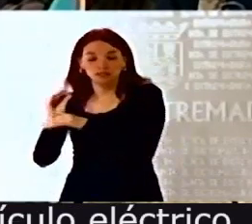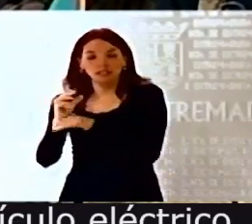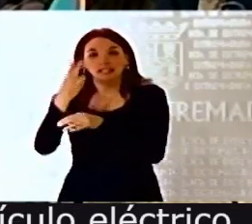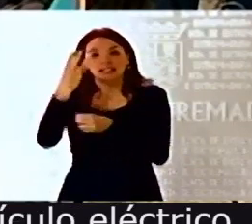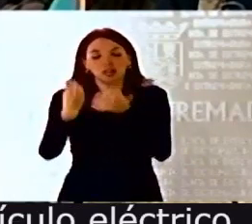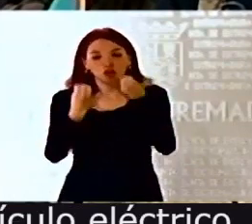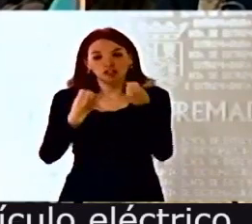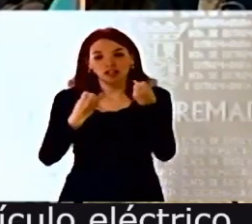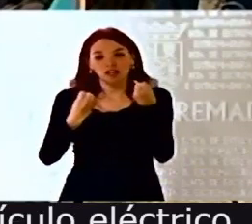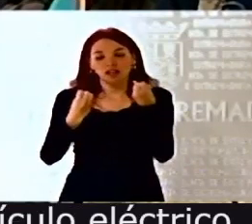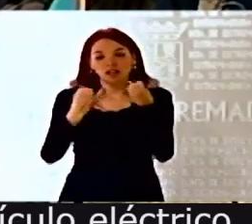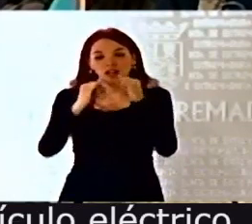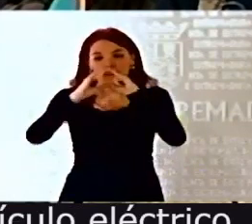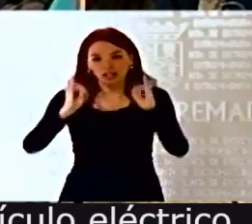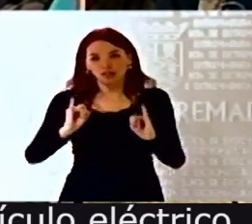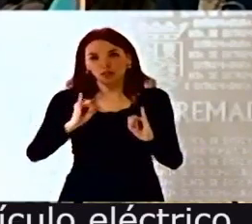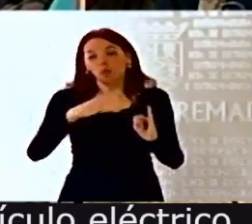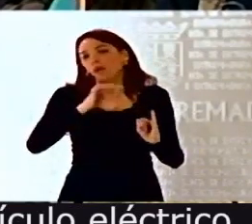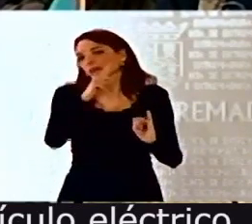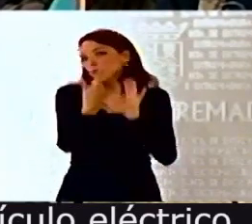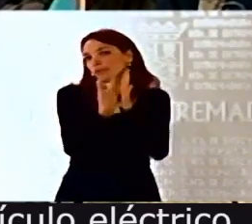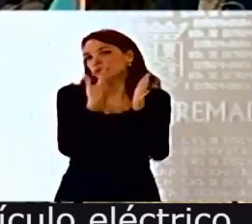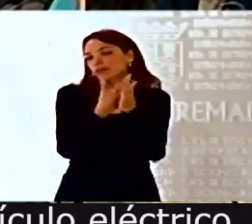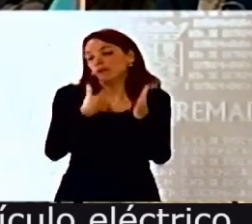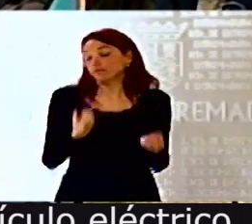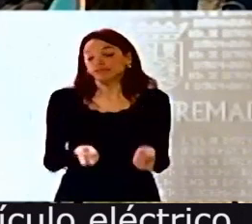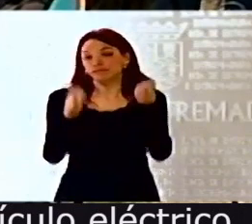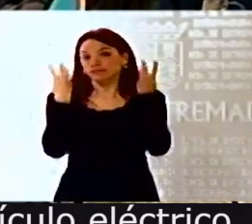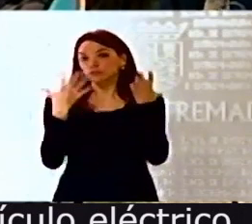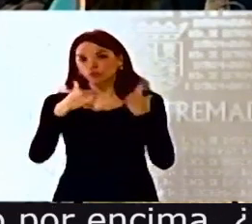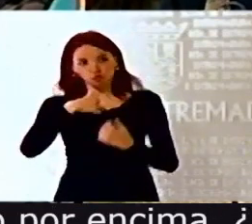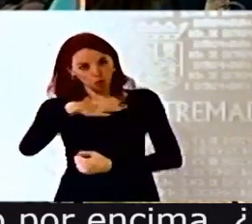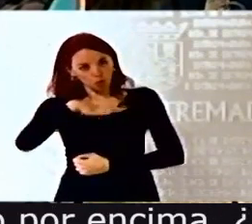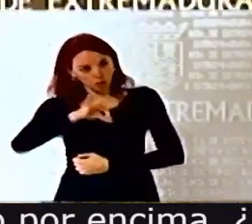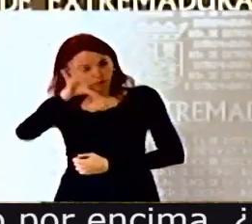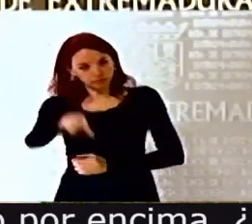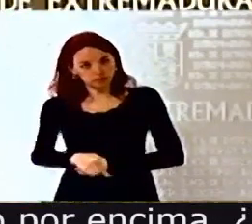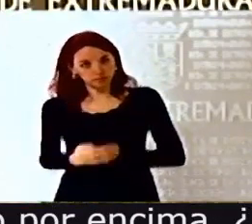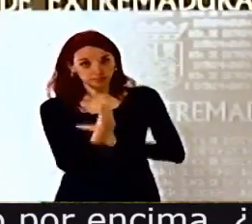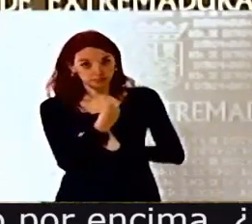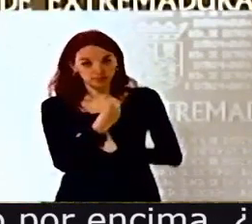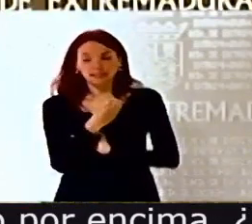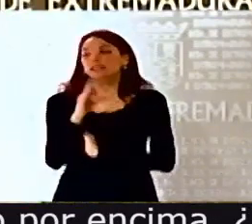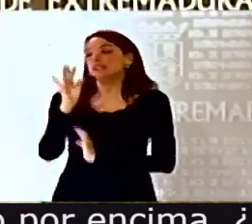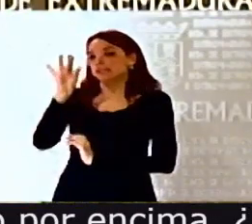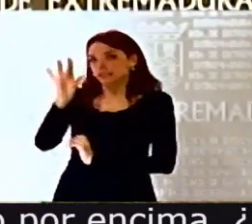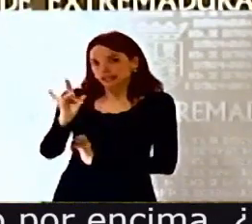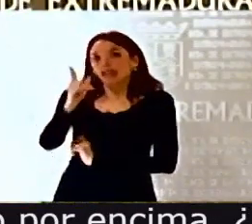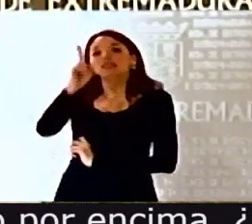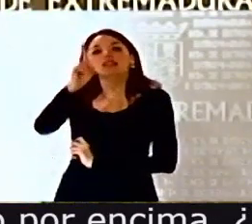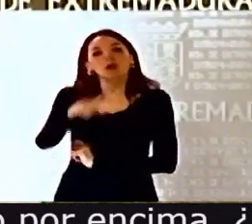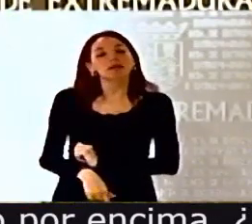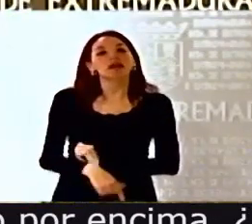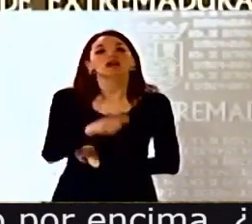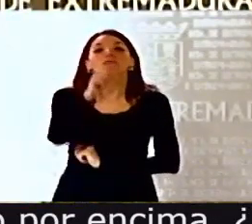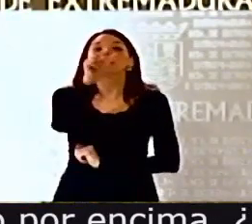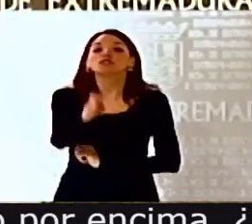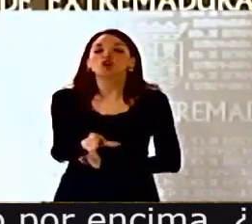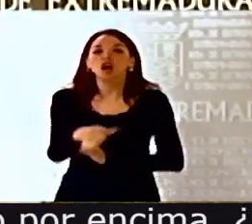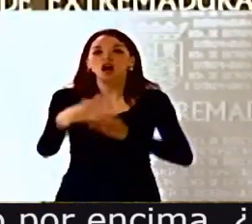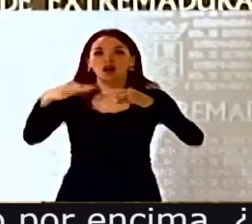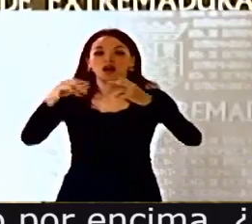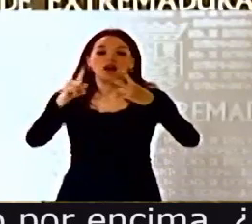por encima. ¿Yo como particular o consumidor podría cogerme algún tipo de ayuda? Sí, la línea 2 también afecta a las personas físicas. La